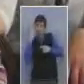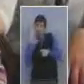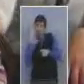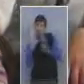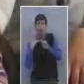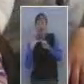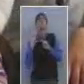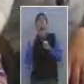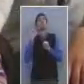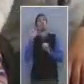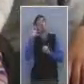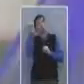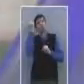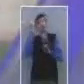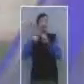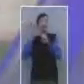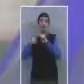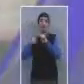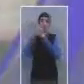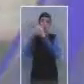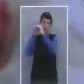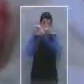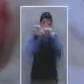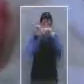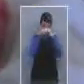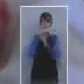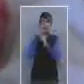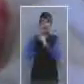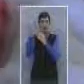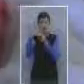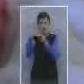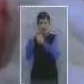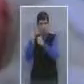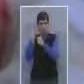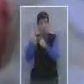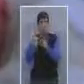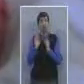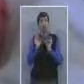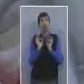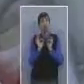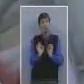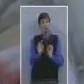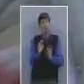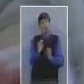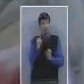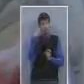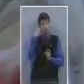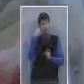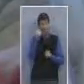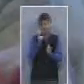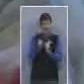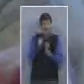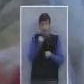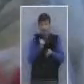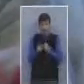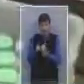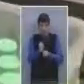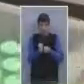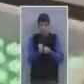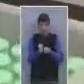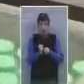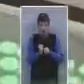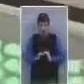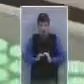La pequeña Nuela fue una de las beneficiadas. El estrés de su madre ante un parto prematuro provocó que el organismo no produjera